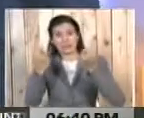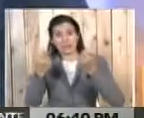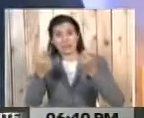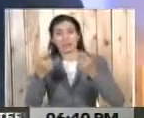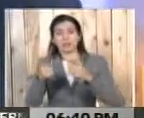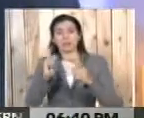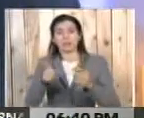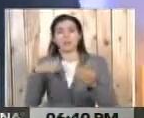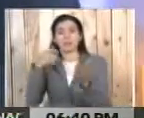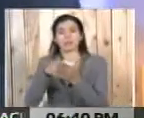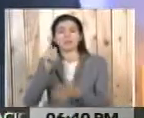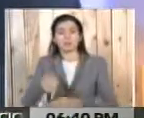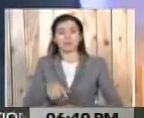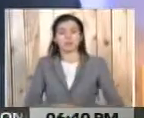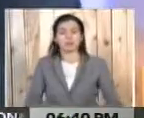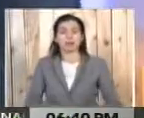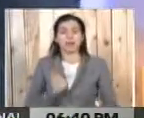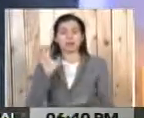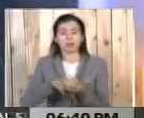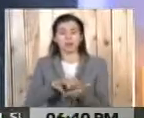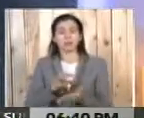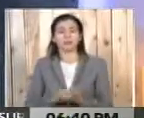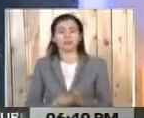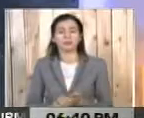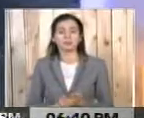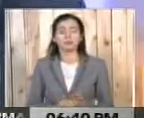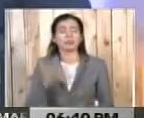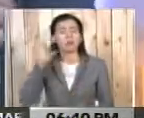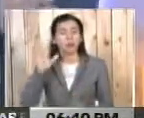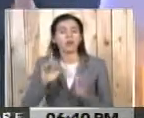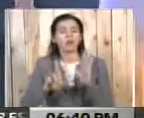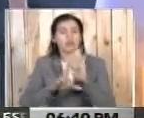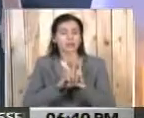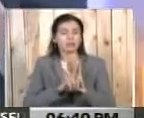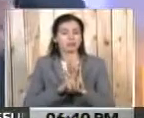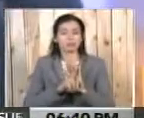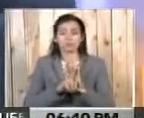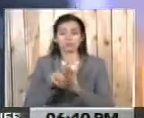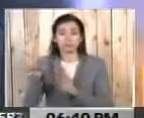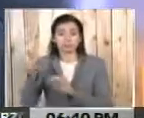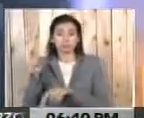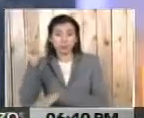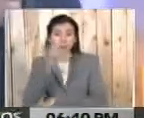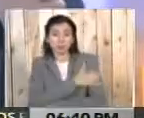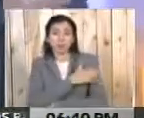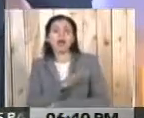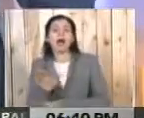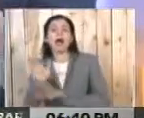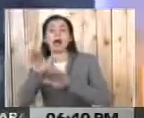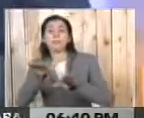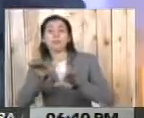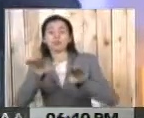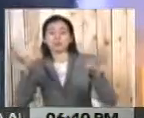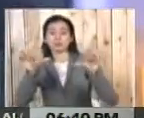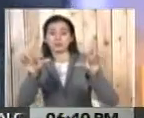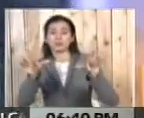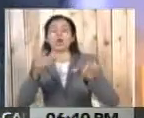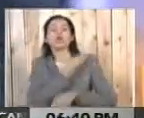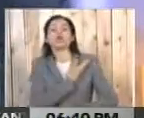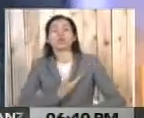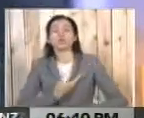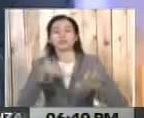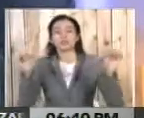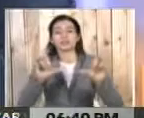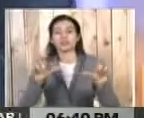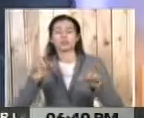no sé, mira, yo creo que esa ley, o están pagando los favores del apoyo que le dieron para llegar a la Asamblea Nacional, que dieron ciertos